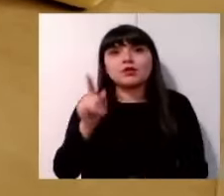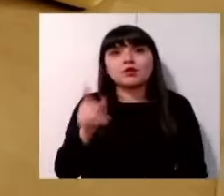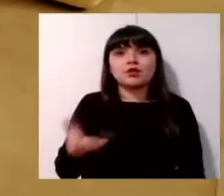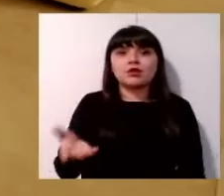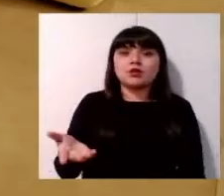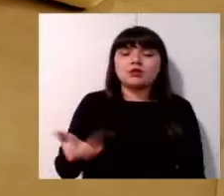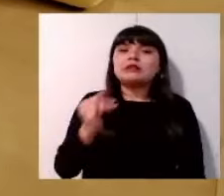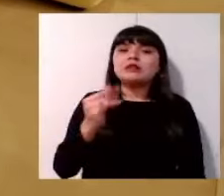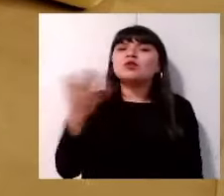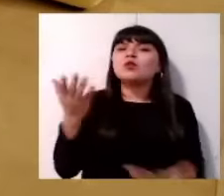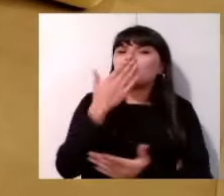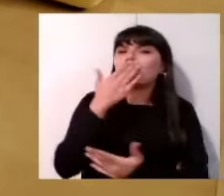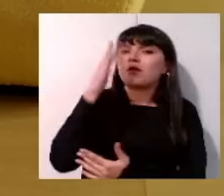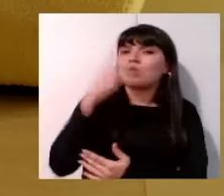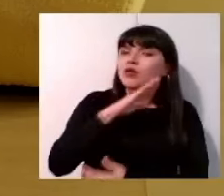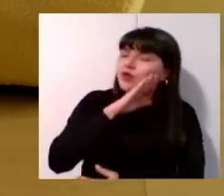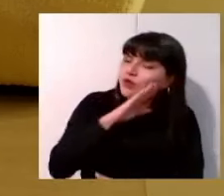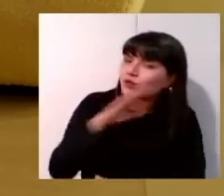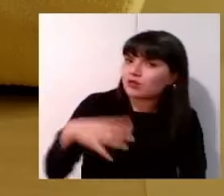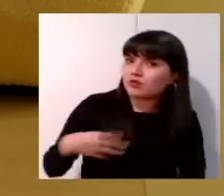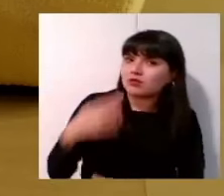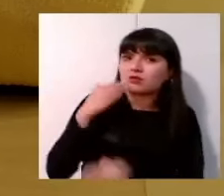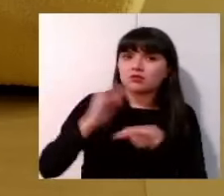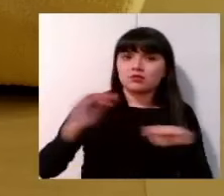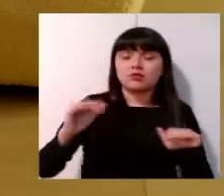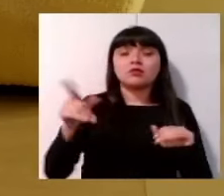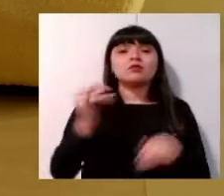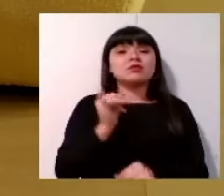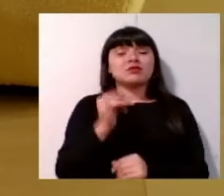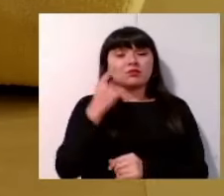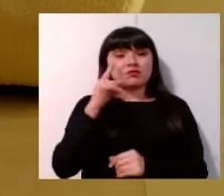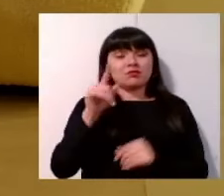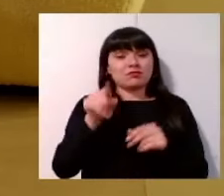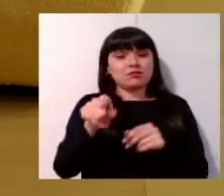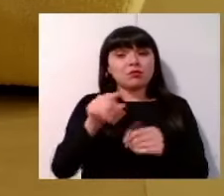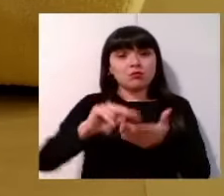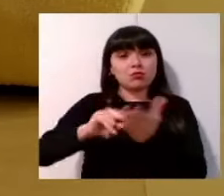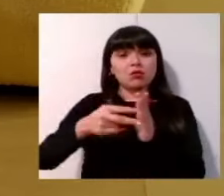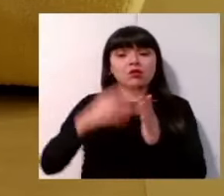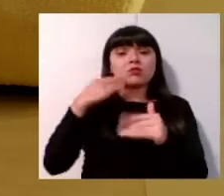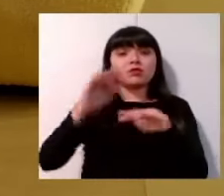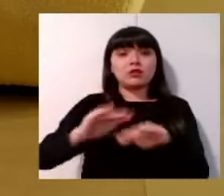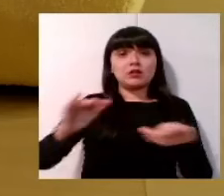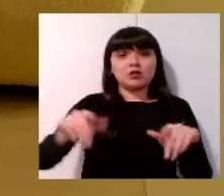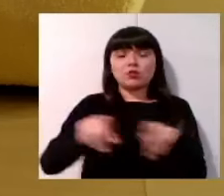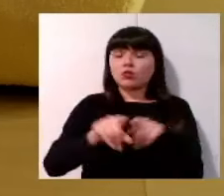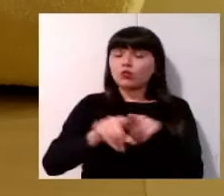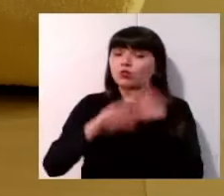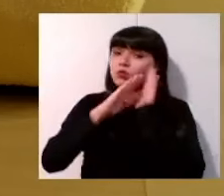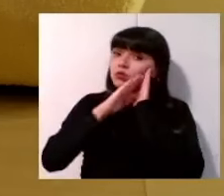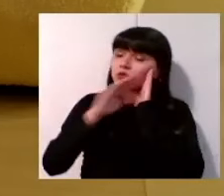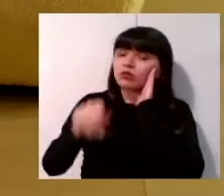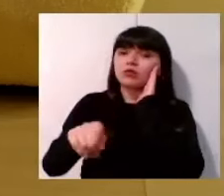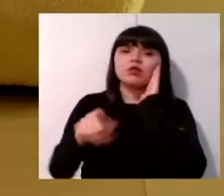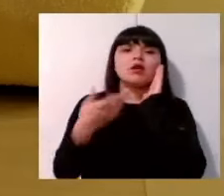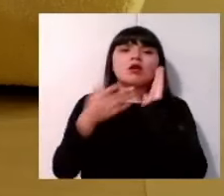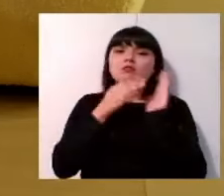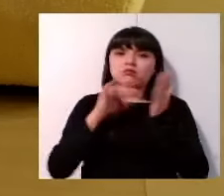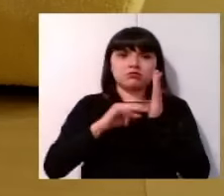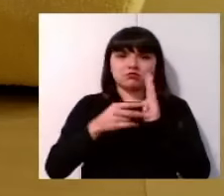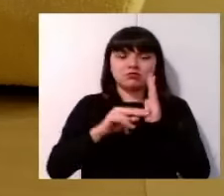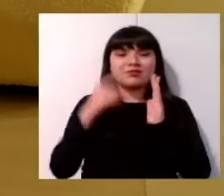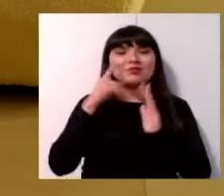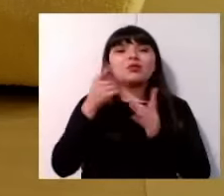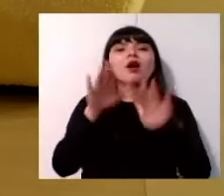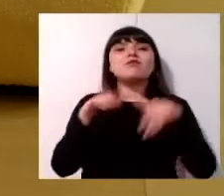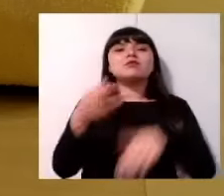hermanos juntos no es problemático, salvo que las diferencias de edades hagan que las horas de dormir o la rutina sean muy distintas. O sea, mezclar